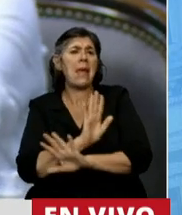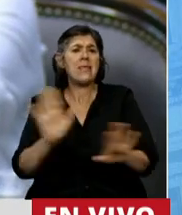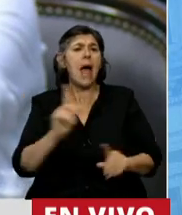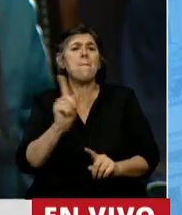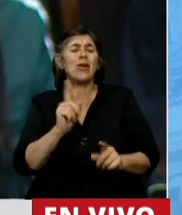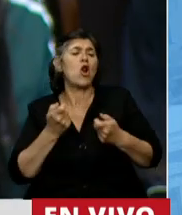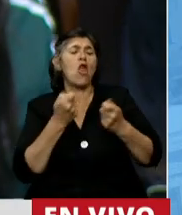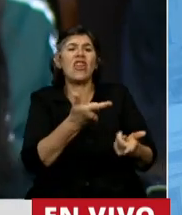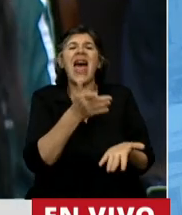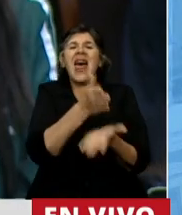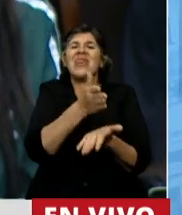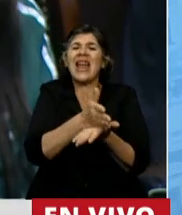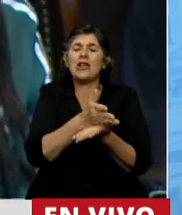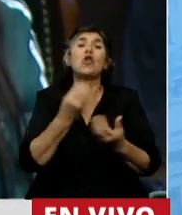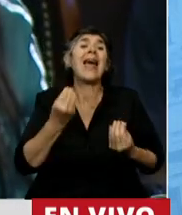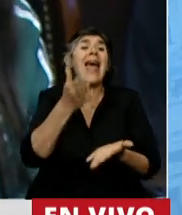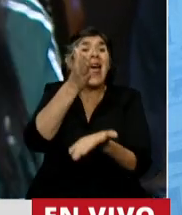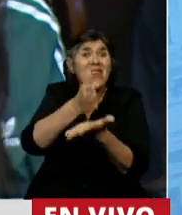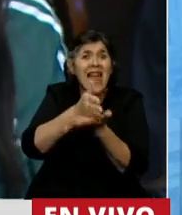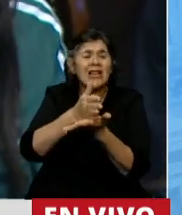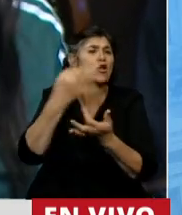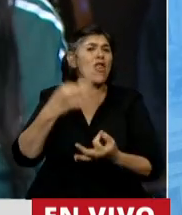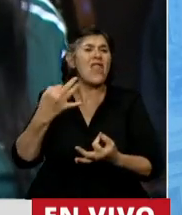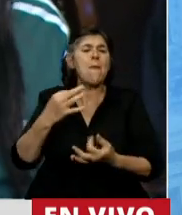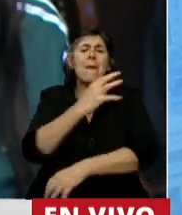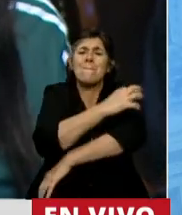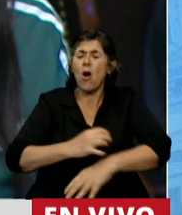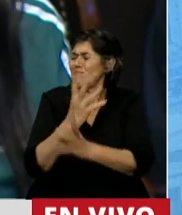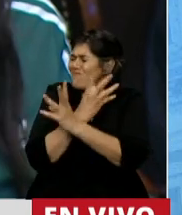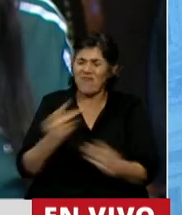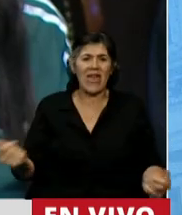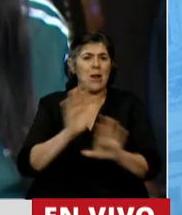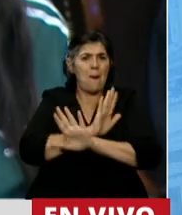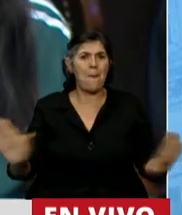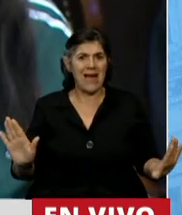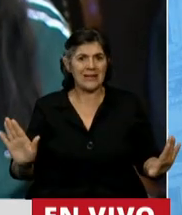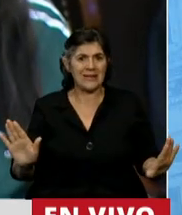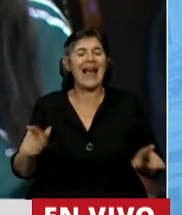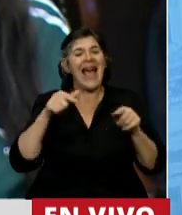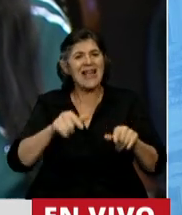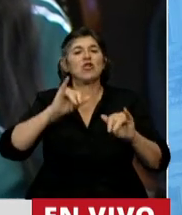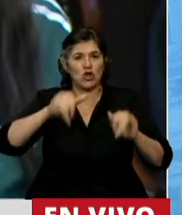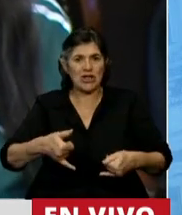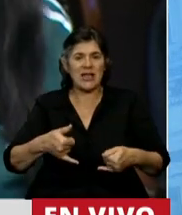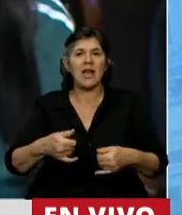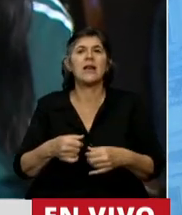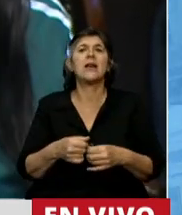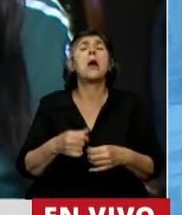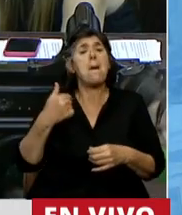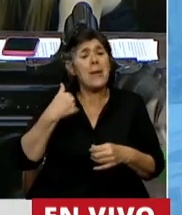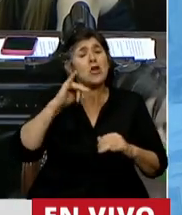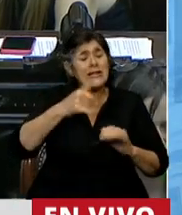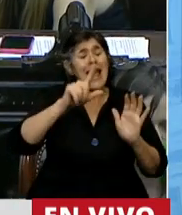derecho es salir de la pobreza. Señor presidente, rescato de esta ley lo referido